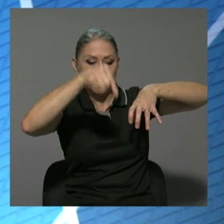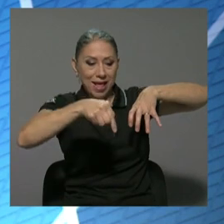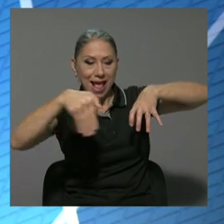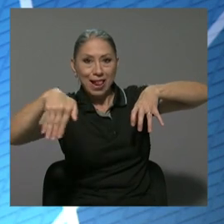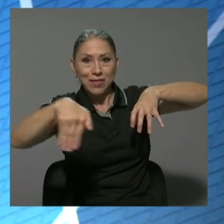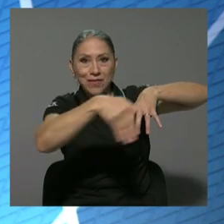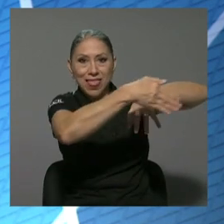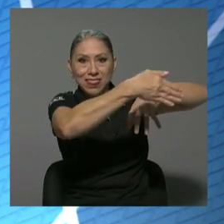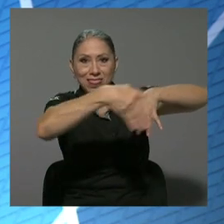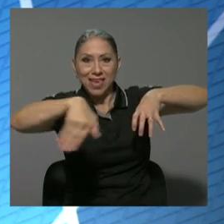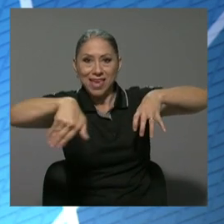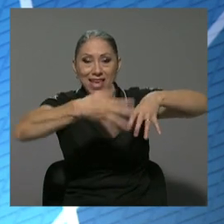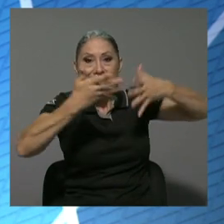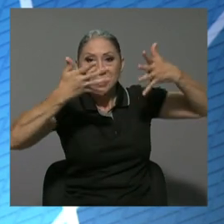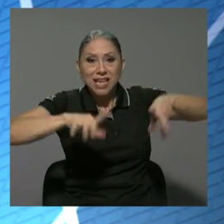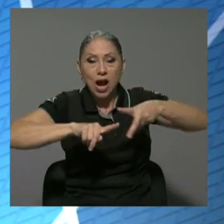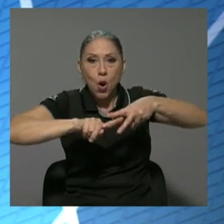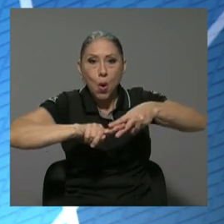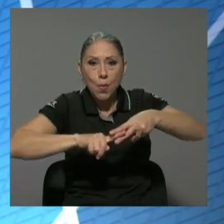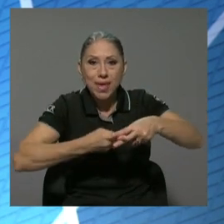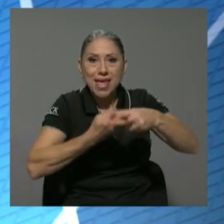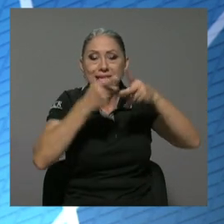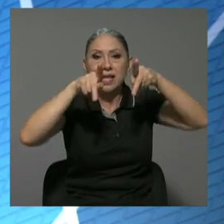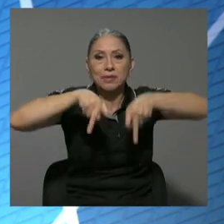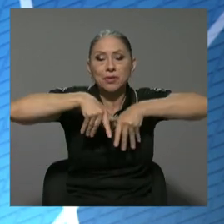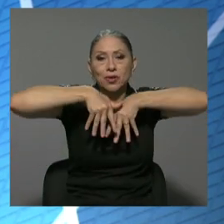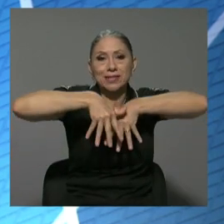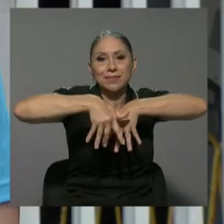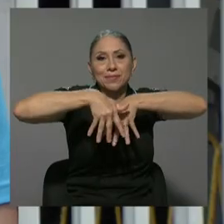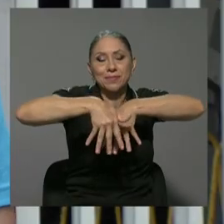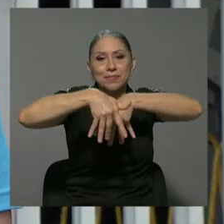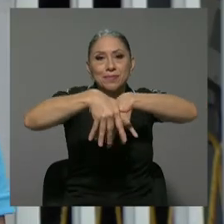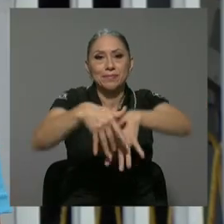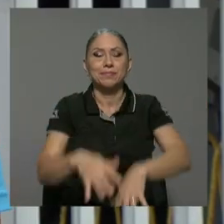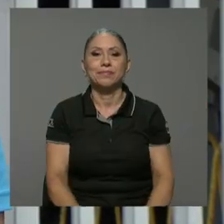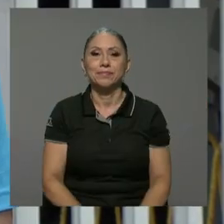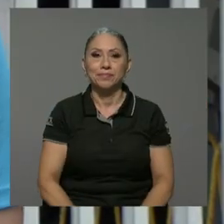comienzan a desfilar los manifestantes.